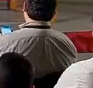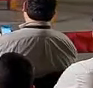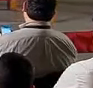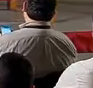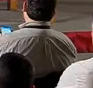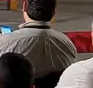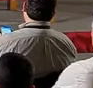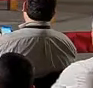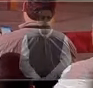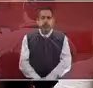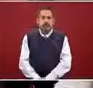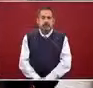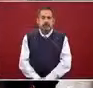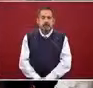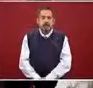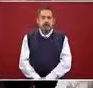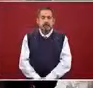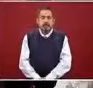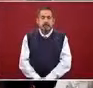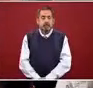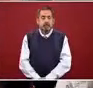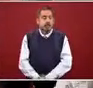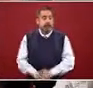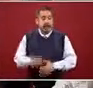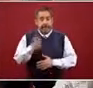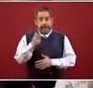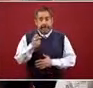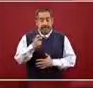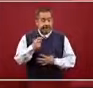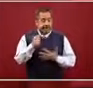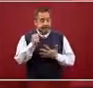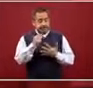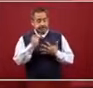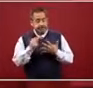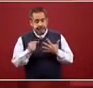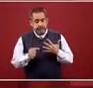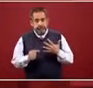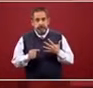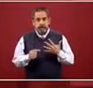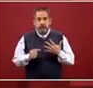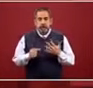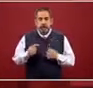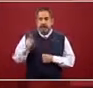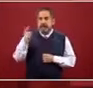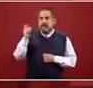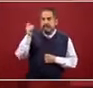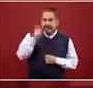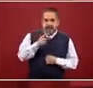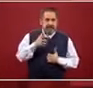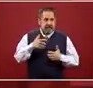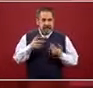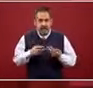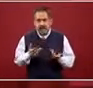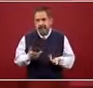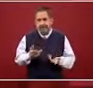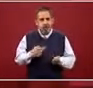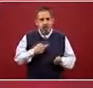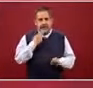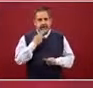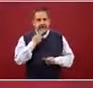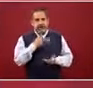acabo de describir aumenta, ese mecanismo se vuelve no solamente más difícil de ejecutar, sino menos